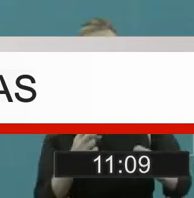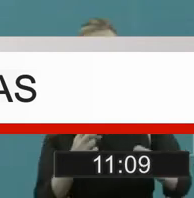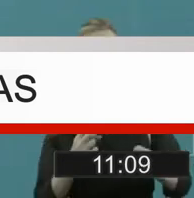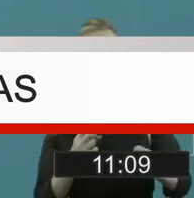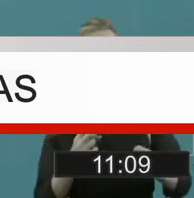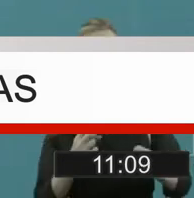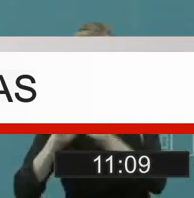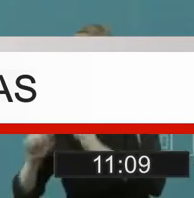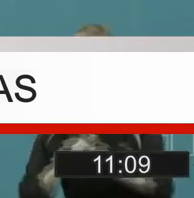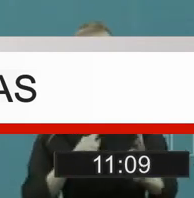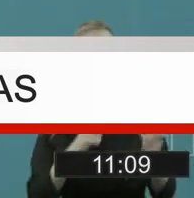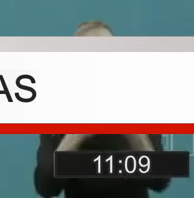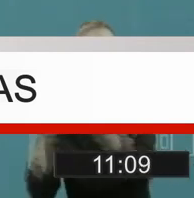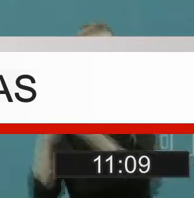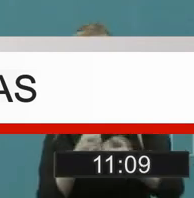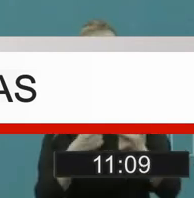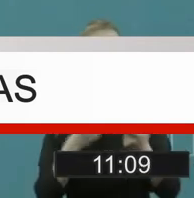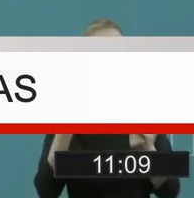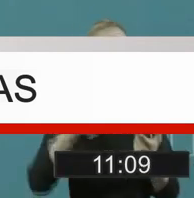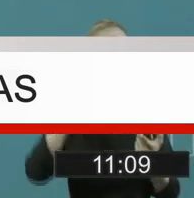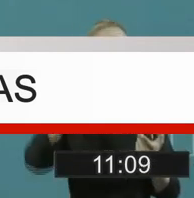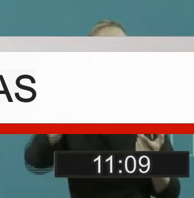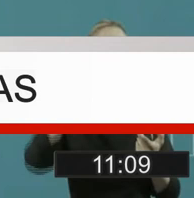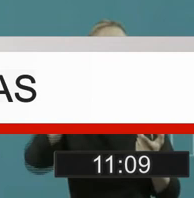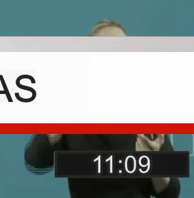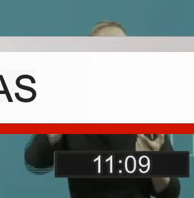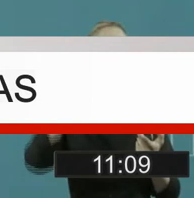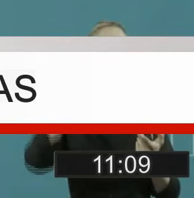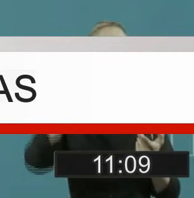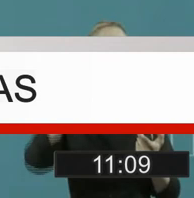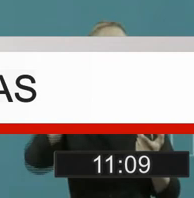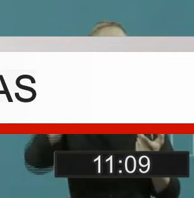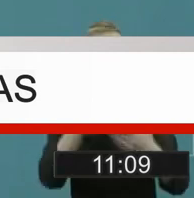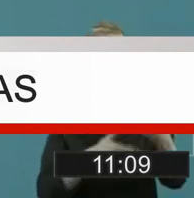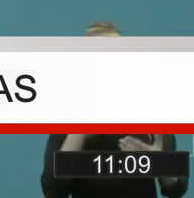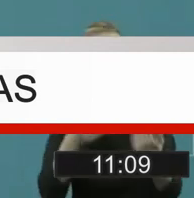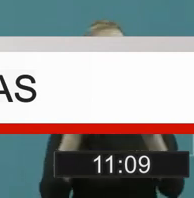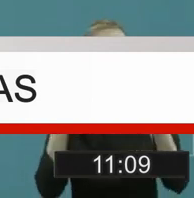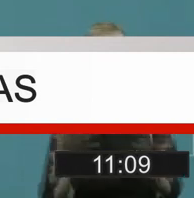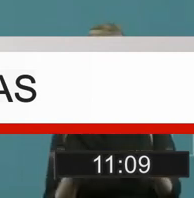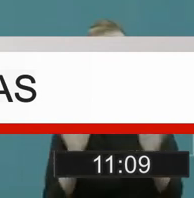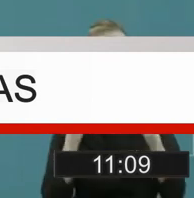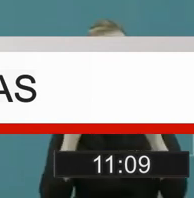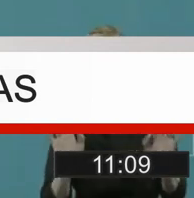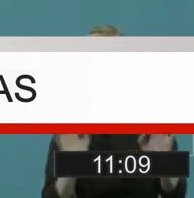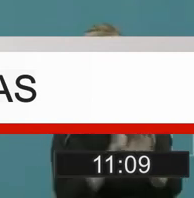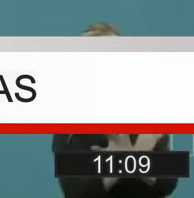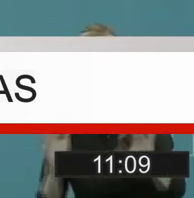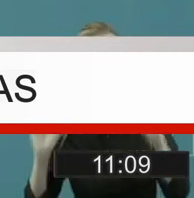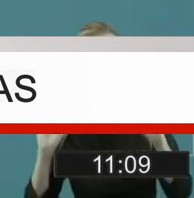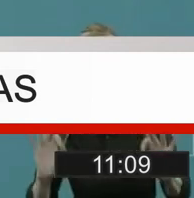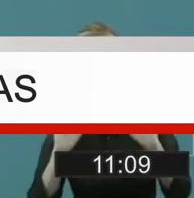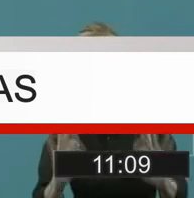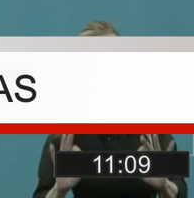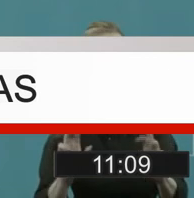las compañías y con las provincias, para que se lleve adelante de la mejor manera posible. Y una vez que este procedimiento esté hecho, que